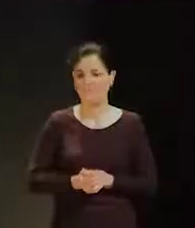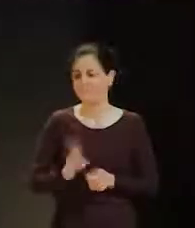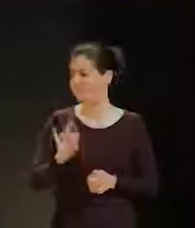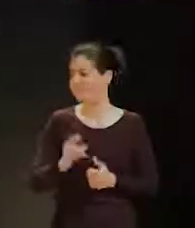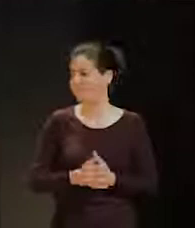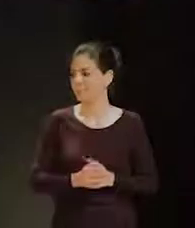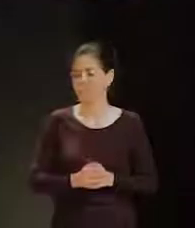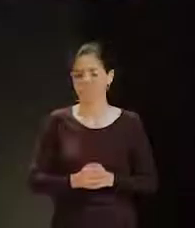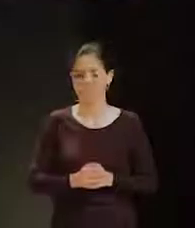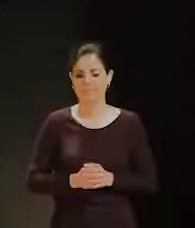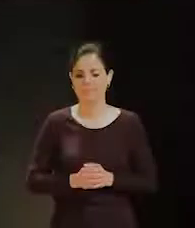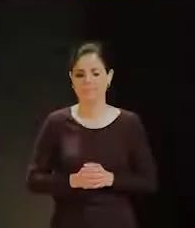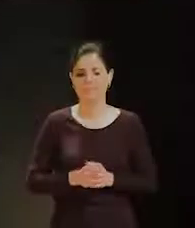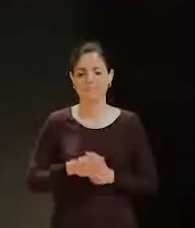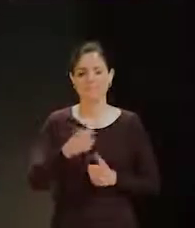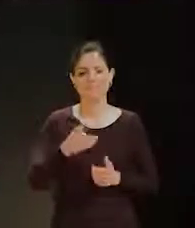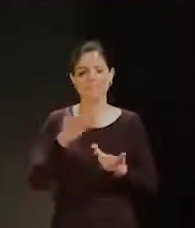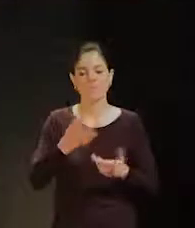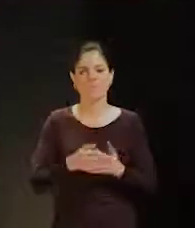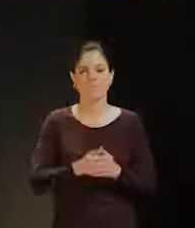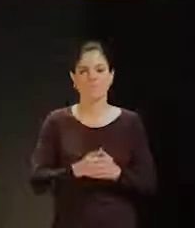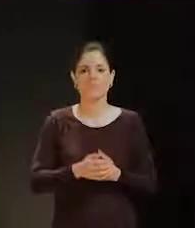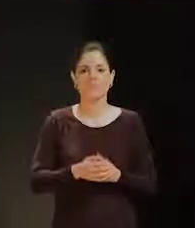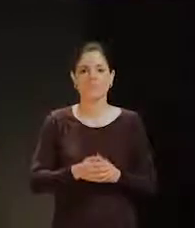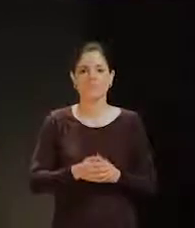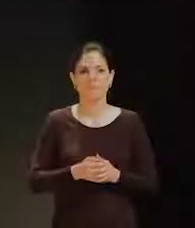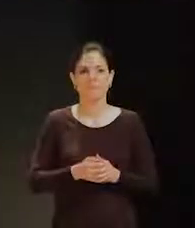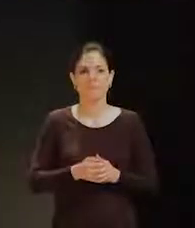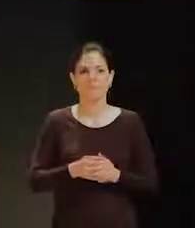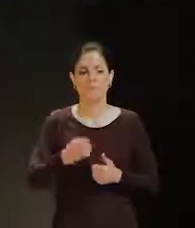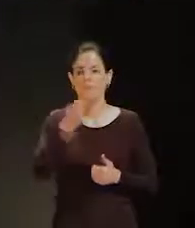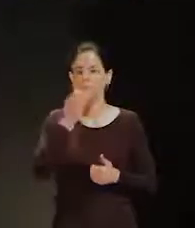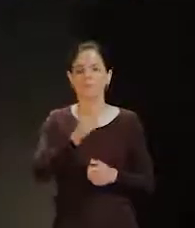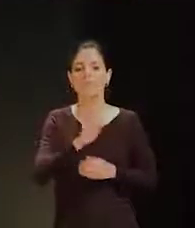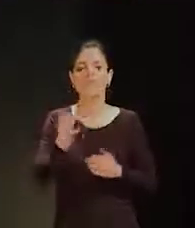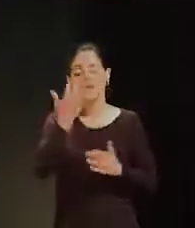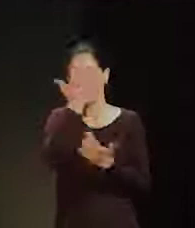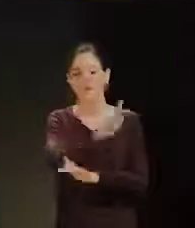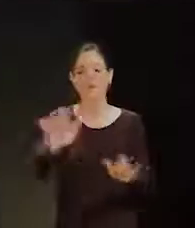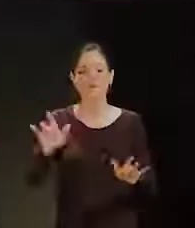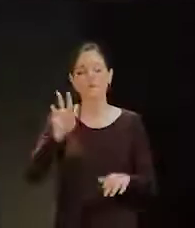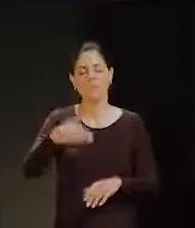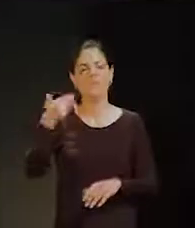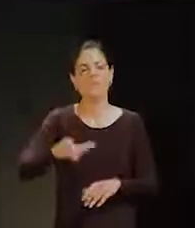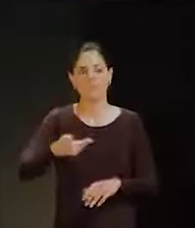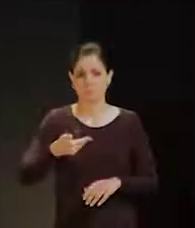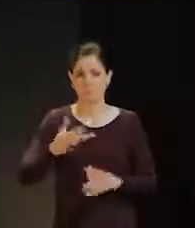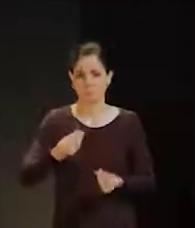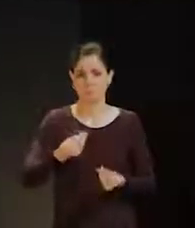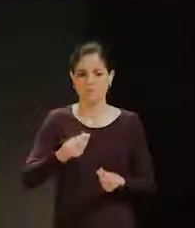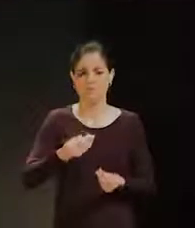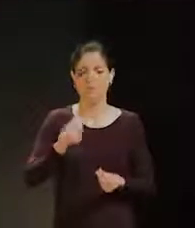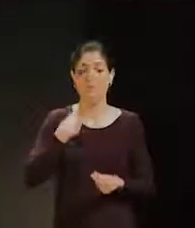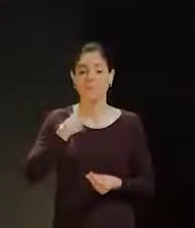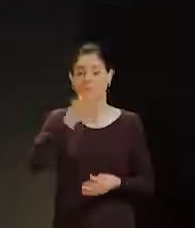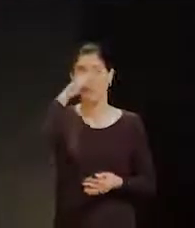Sí. No. A sensibilizar. Los niveles de sensibilidad es muy importante. El mismo es